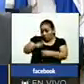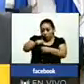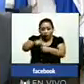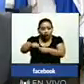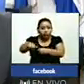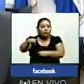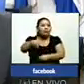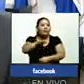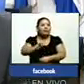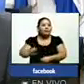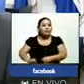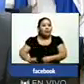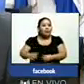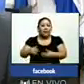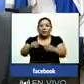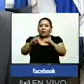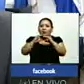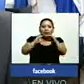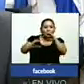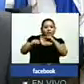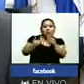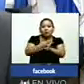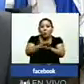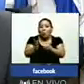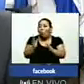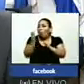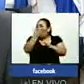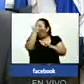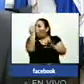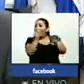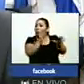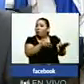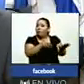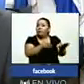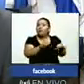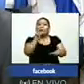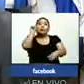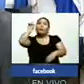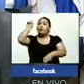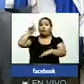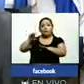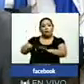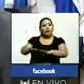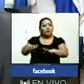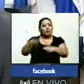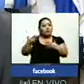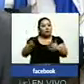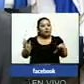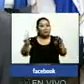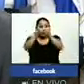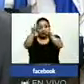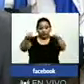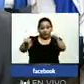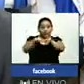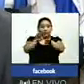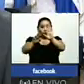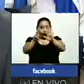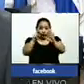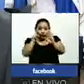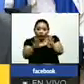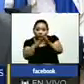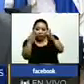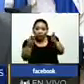Salvador, y todos los medios de comunicación lo tenían olvidado. Gracias a Dios se abre el espacio en Canal 12,